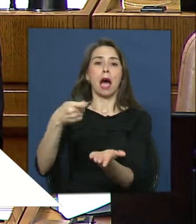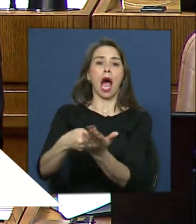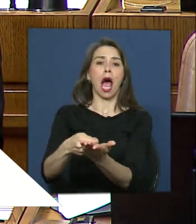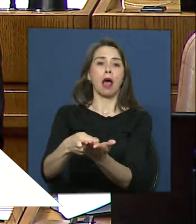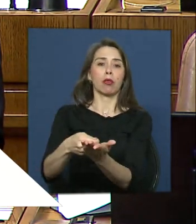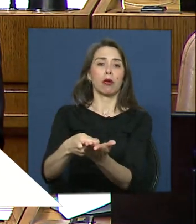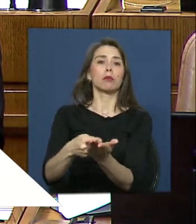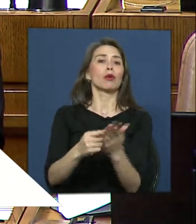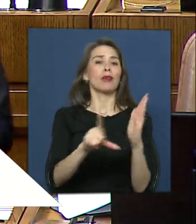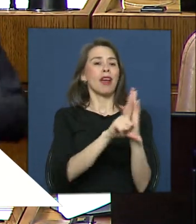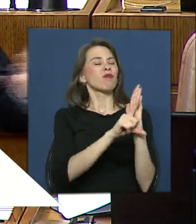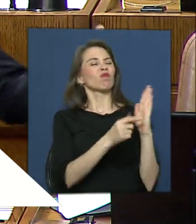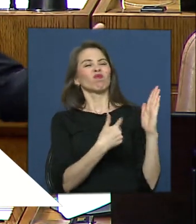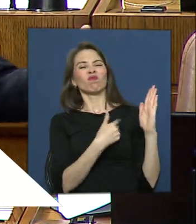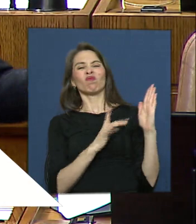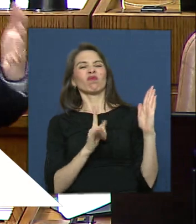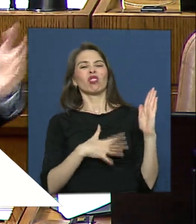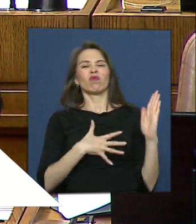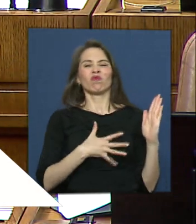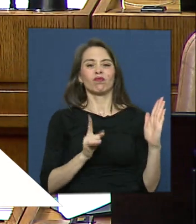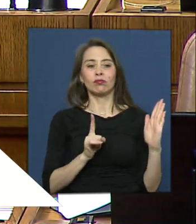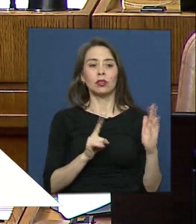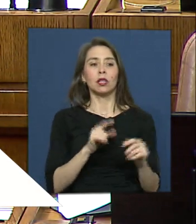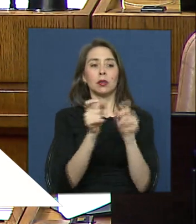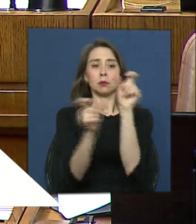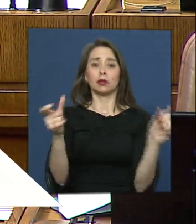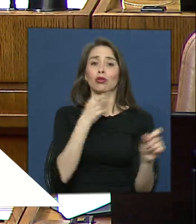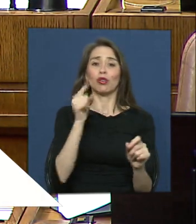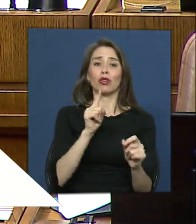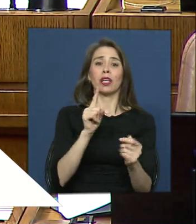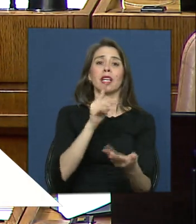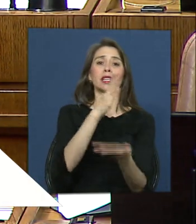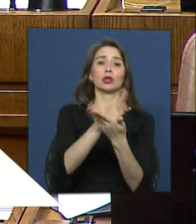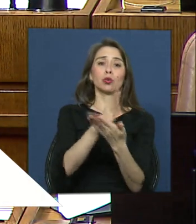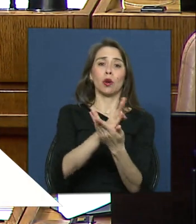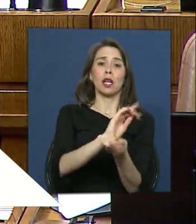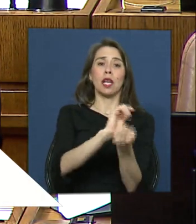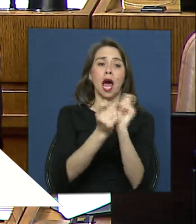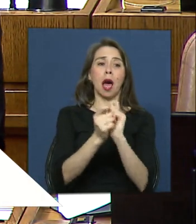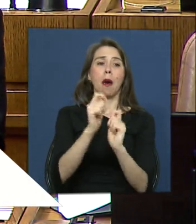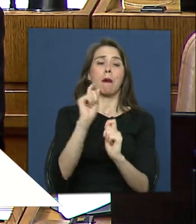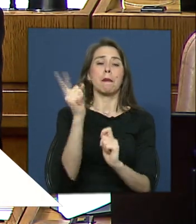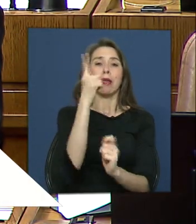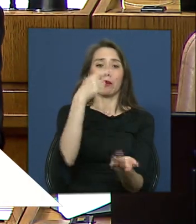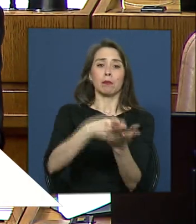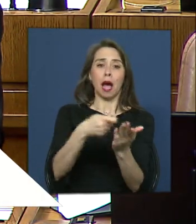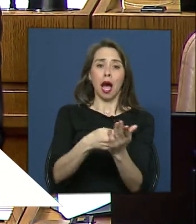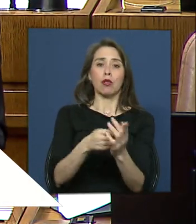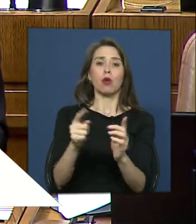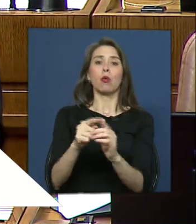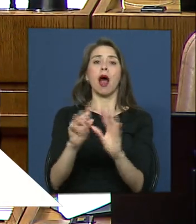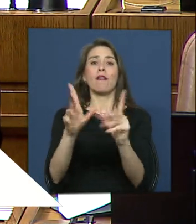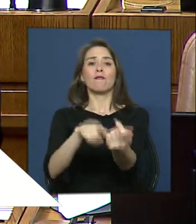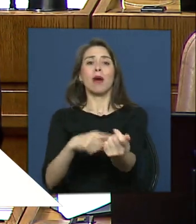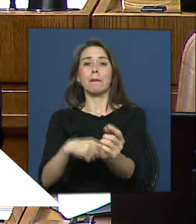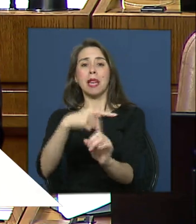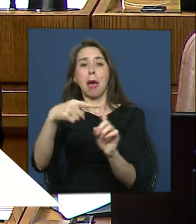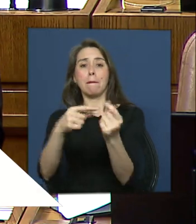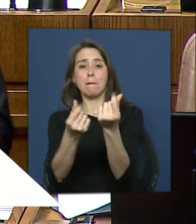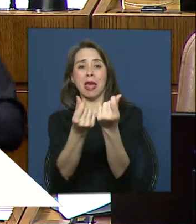legislación? Nadie quiere que los colegios se transformen en particulares pagados. Eso es pegarle a la familia de clase media, sin embargo la ley los estaba